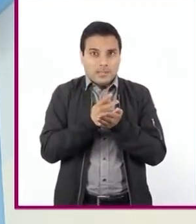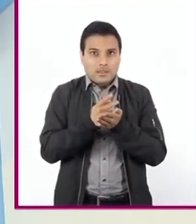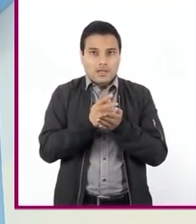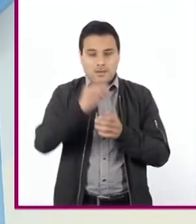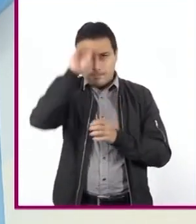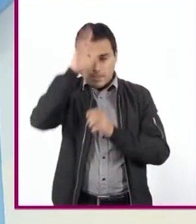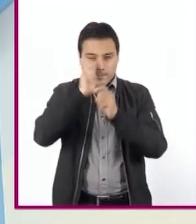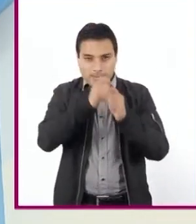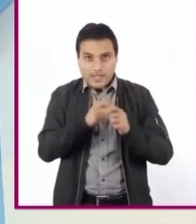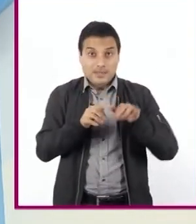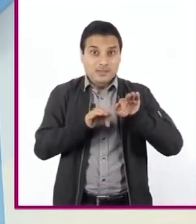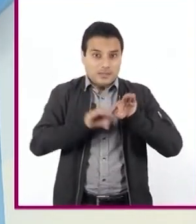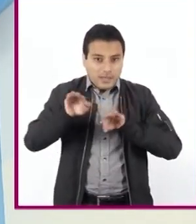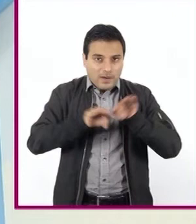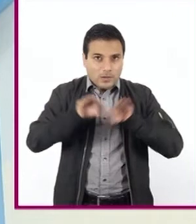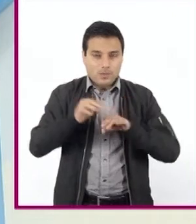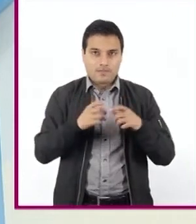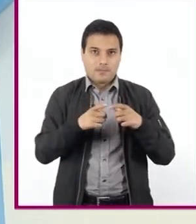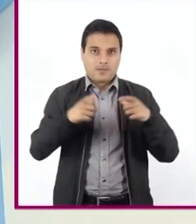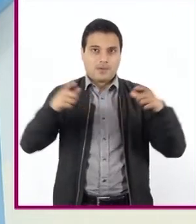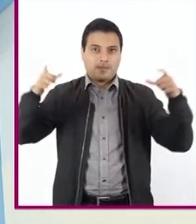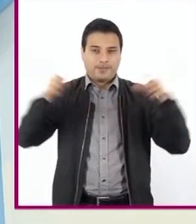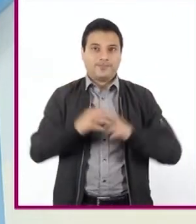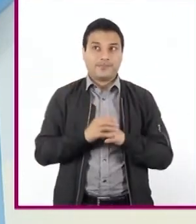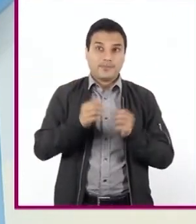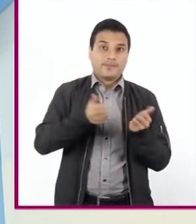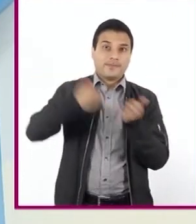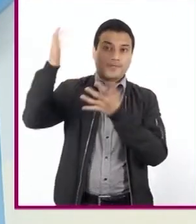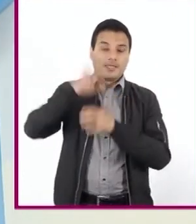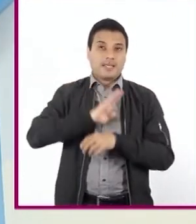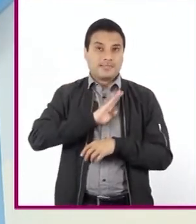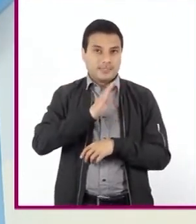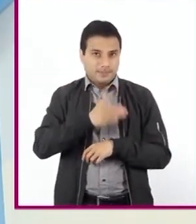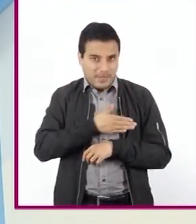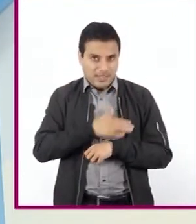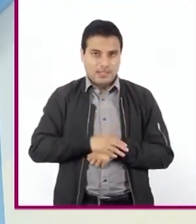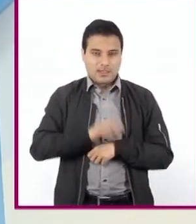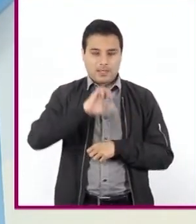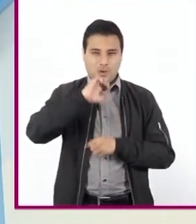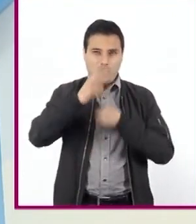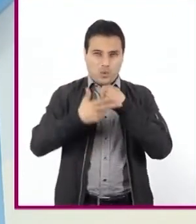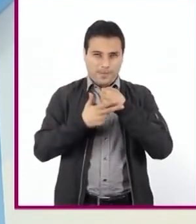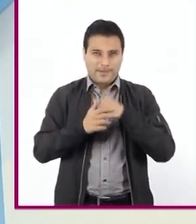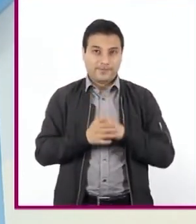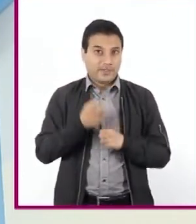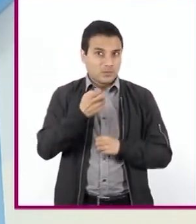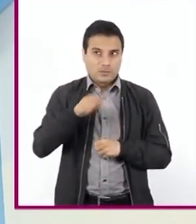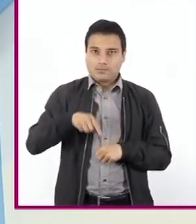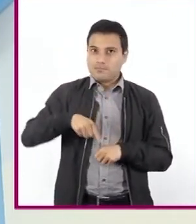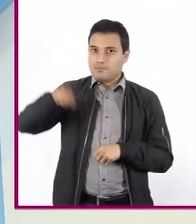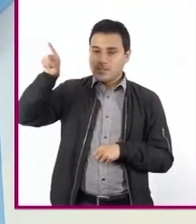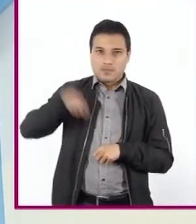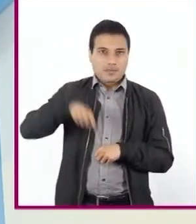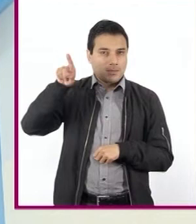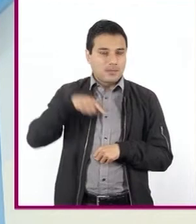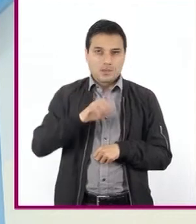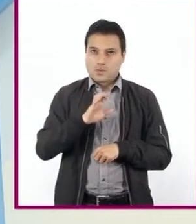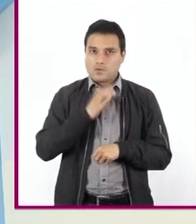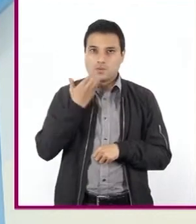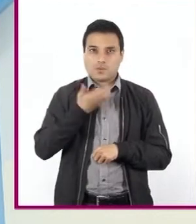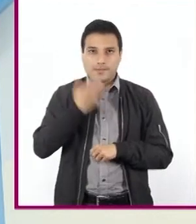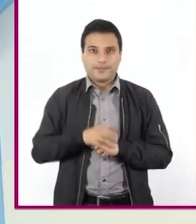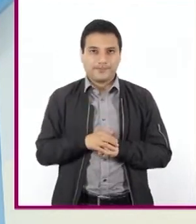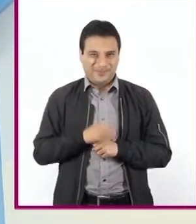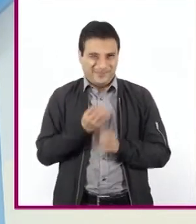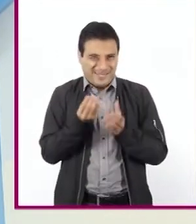que permitió que el flujo del metal rumbo a España y al resto de Europa fuera constante. Al inicio de la